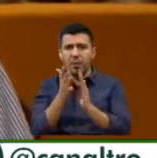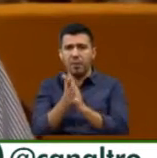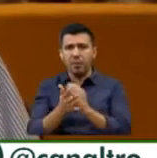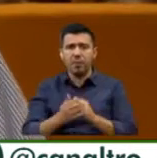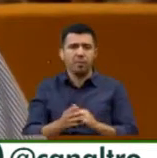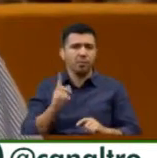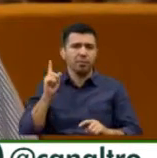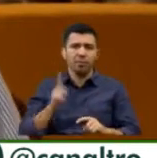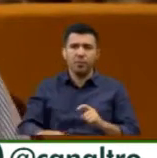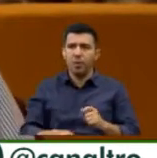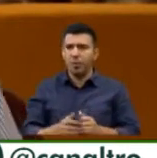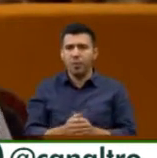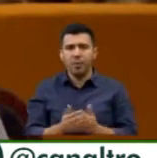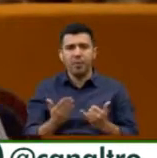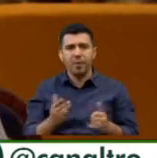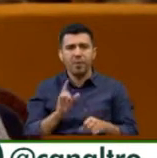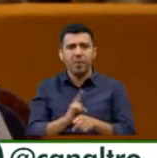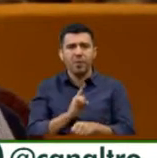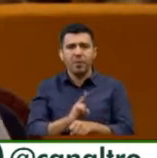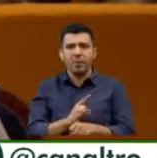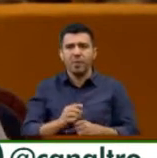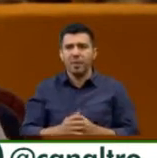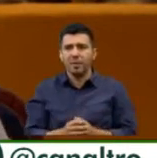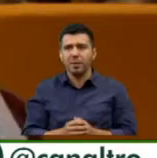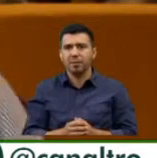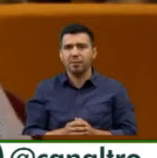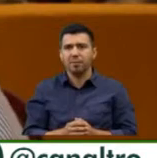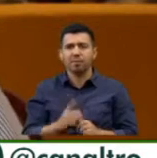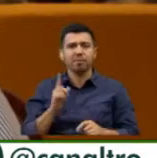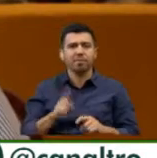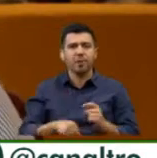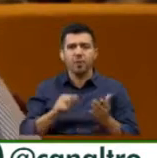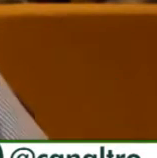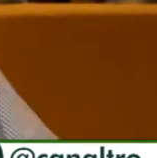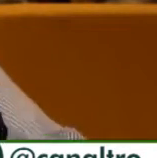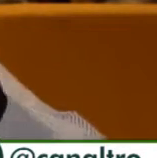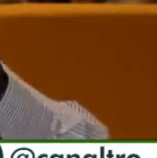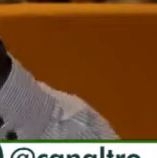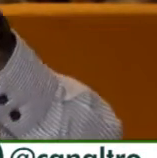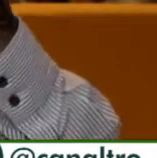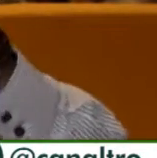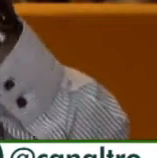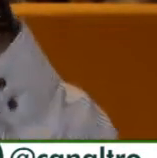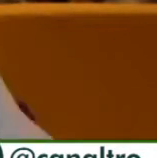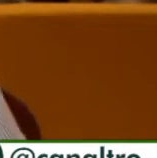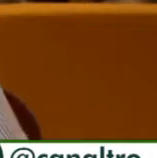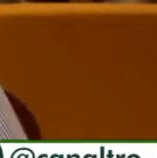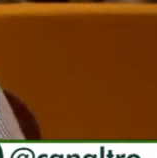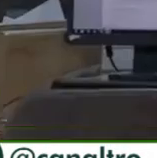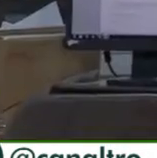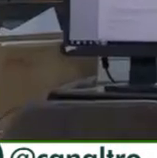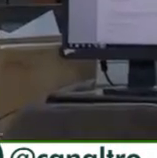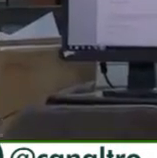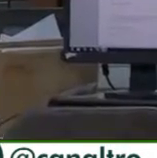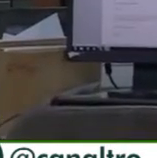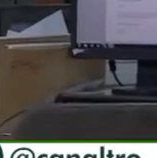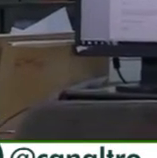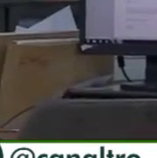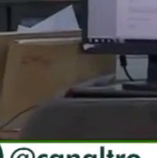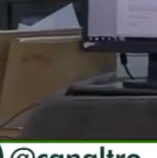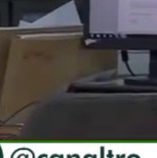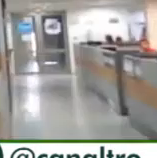puede y no puede utilizarse no puede utilizarse las firmas que son para un propósito